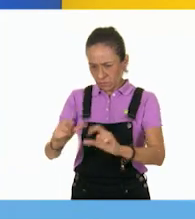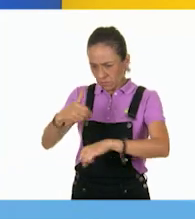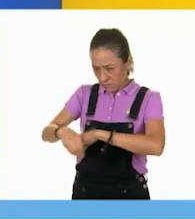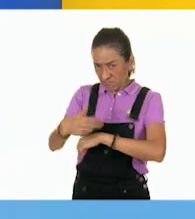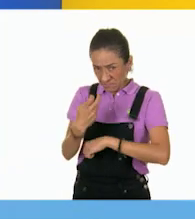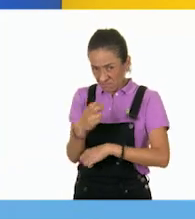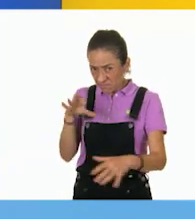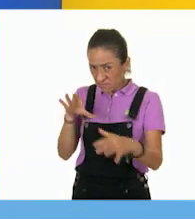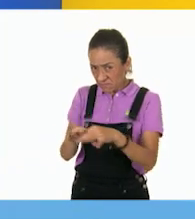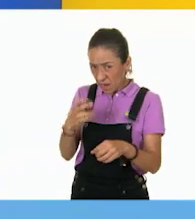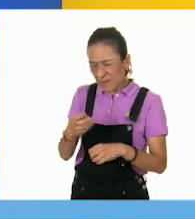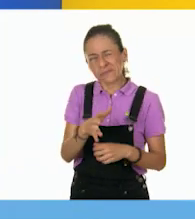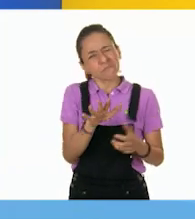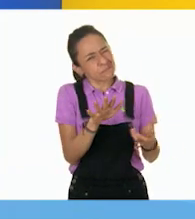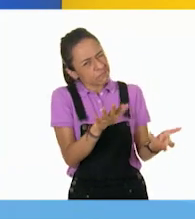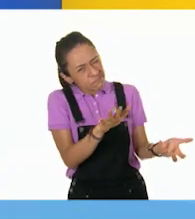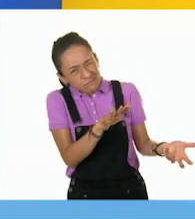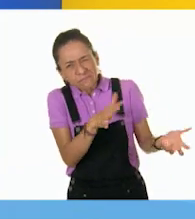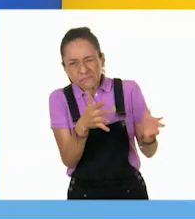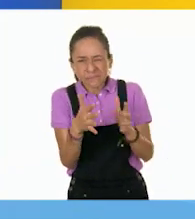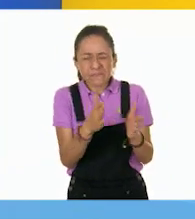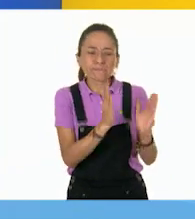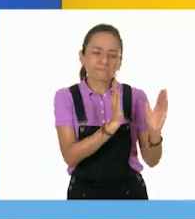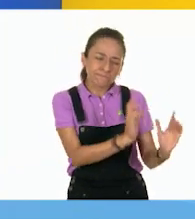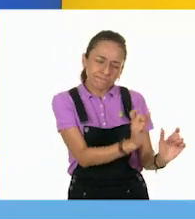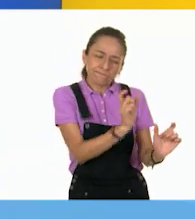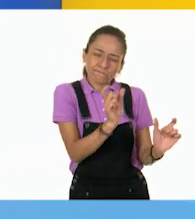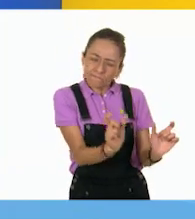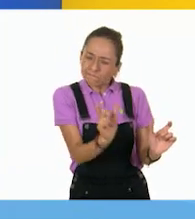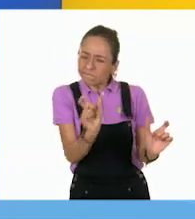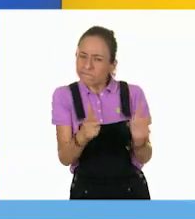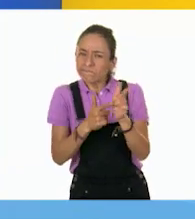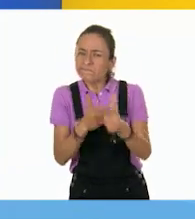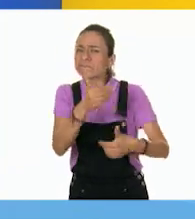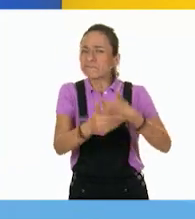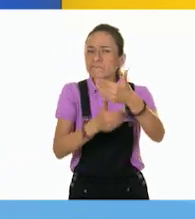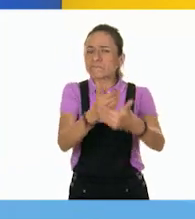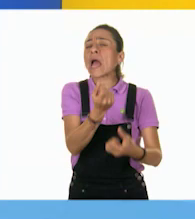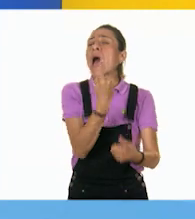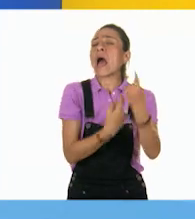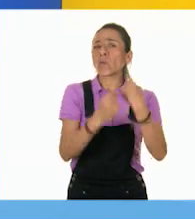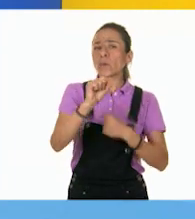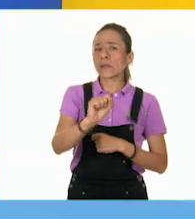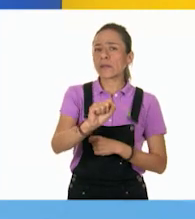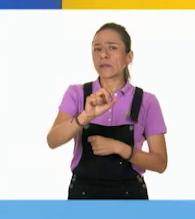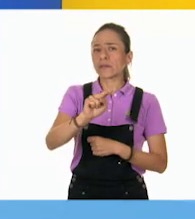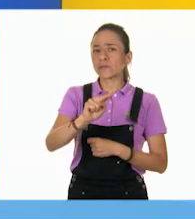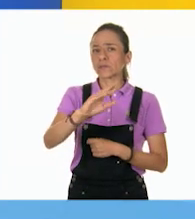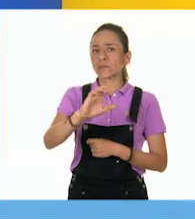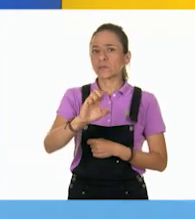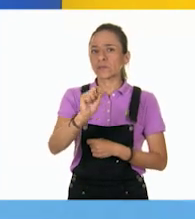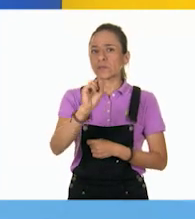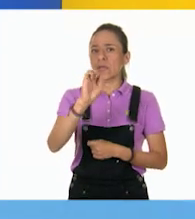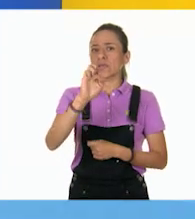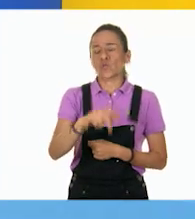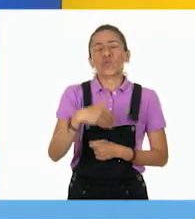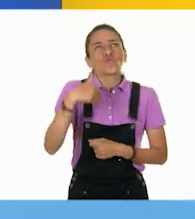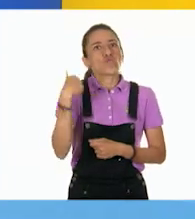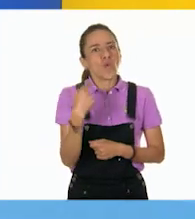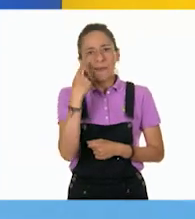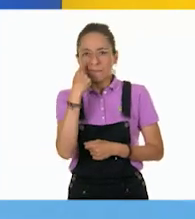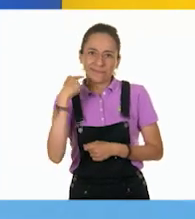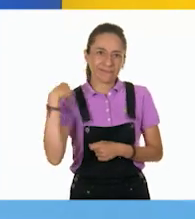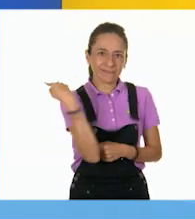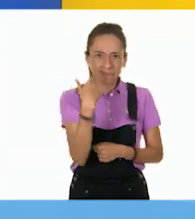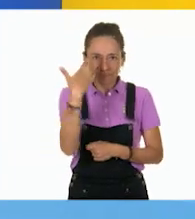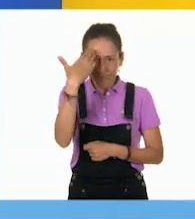Las sucesiones están implicadas en diversas situaciones. Algunas sucesiones son muy famosas, en parte porque nos permiten,